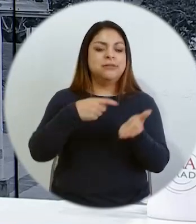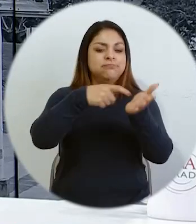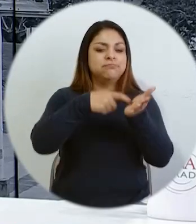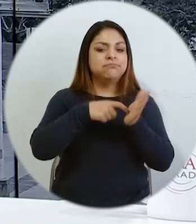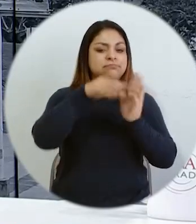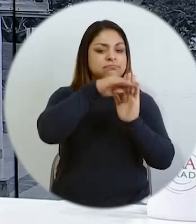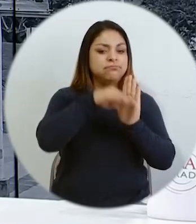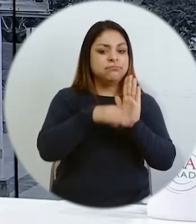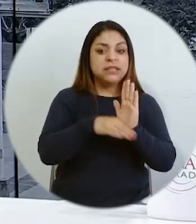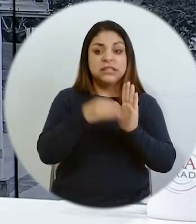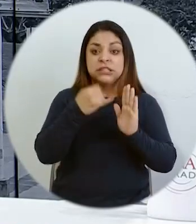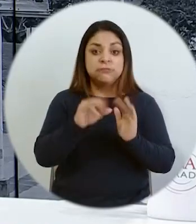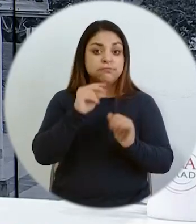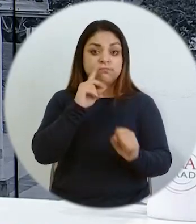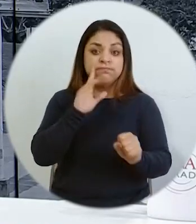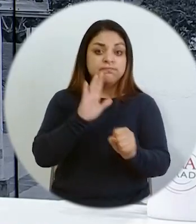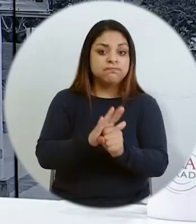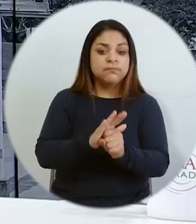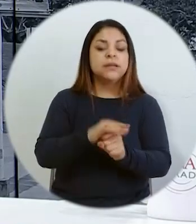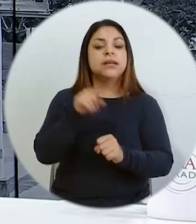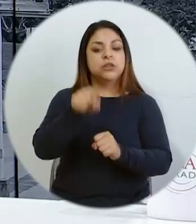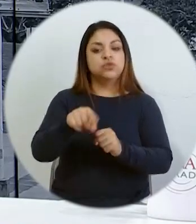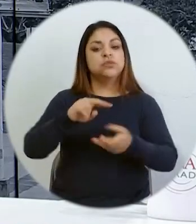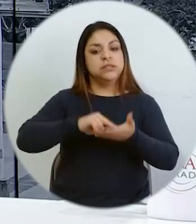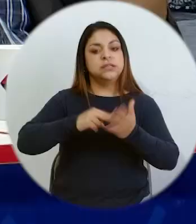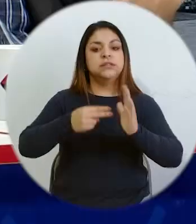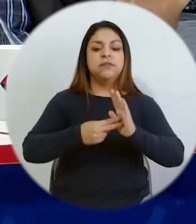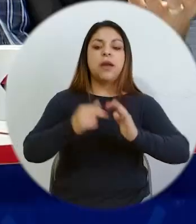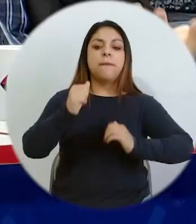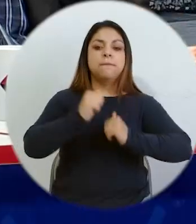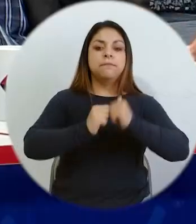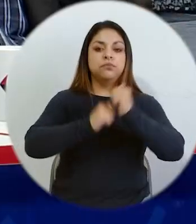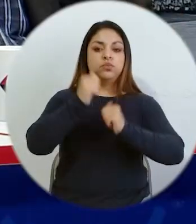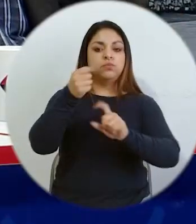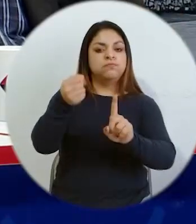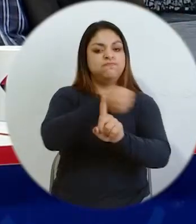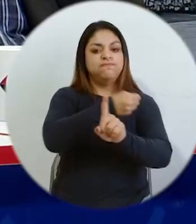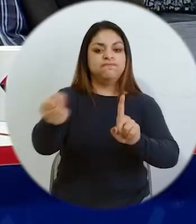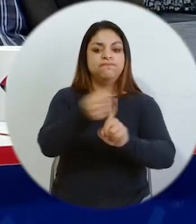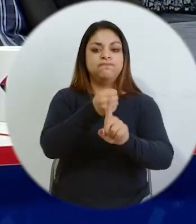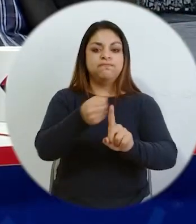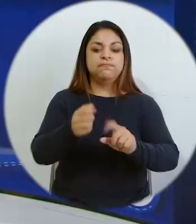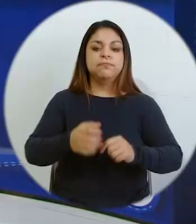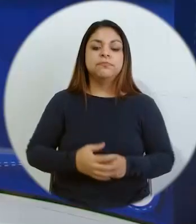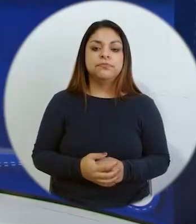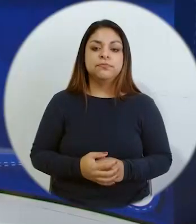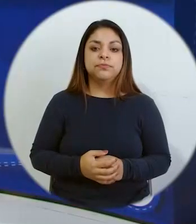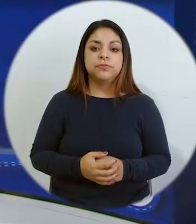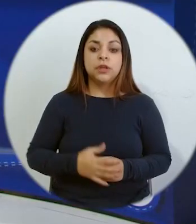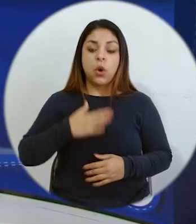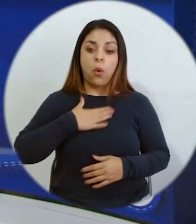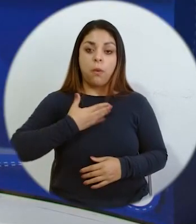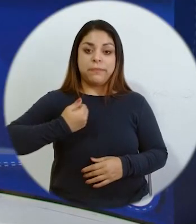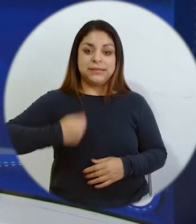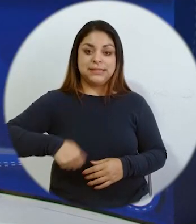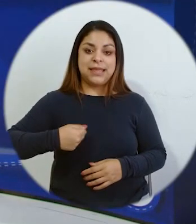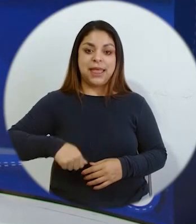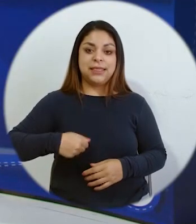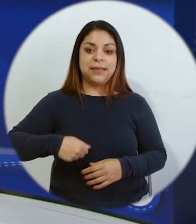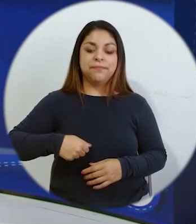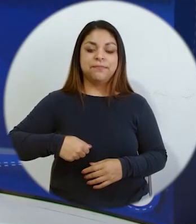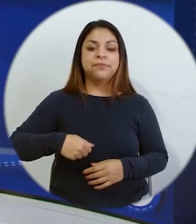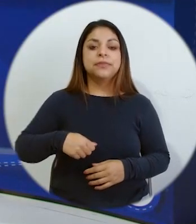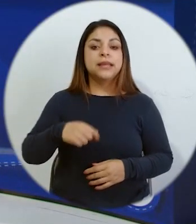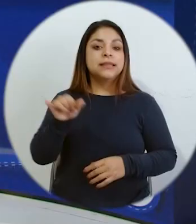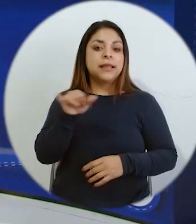de condiciones que, si no se cumplen, entonces podríamos hablar también de formas de violencia estructural. Como presidenta ejecutiva,